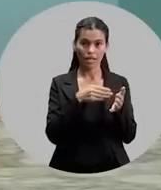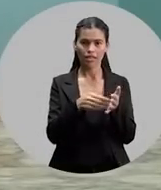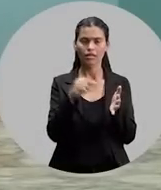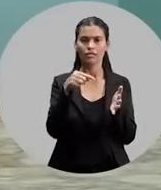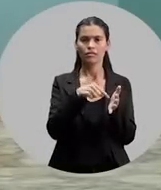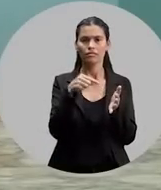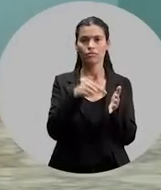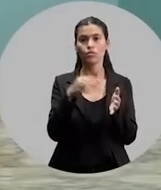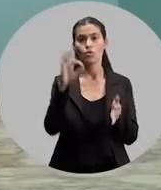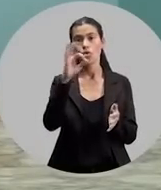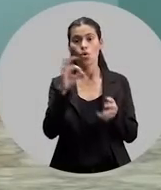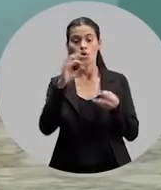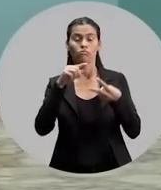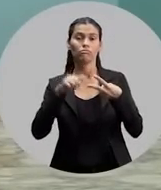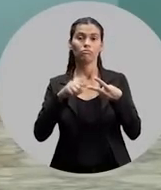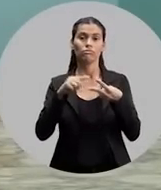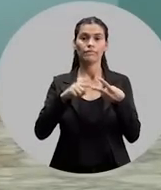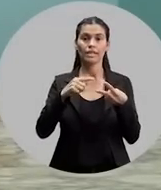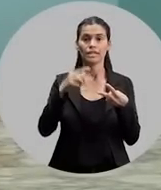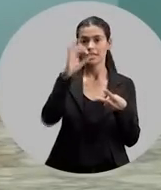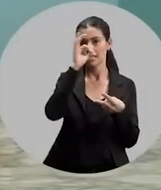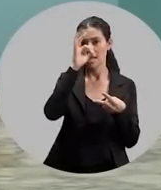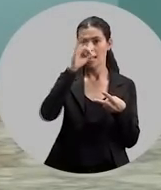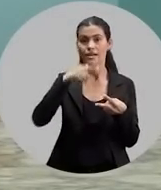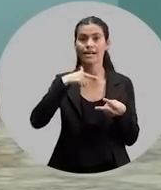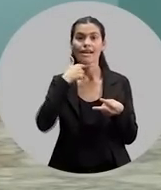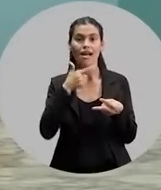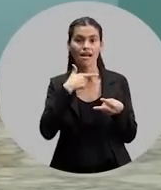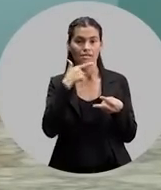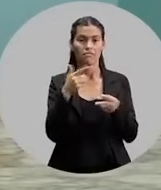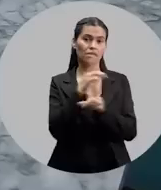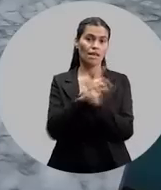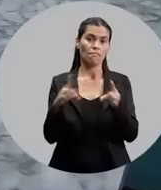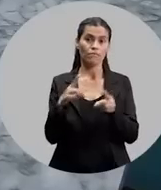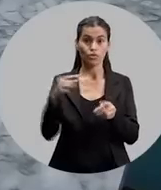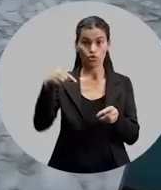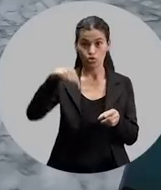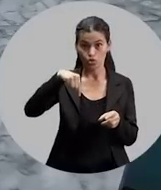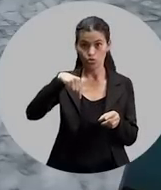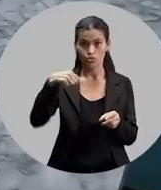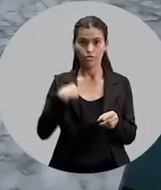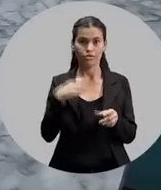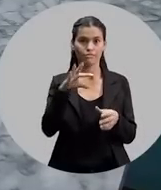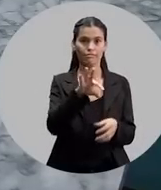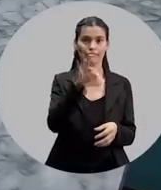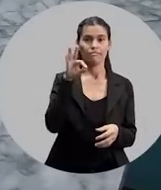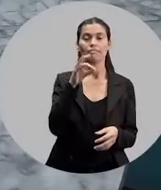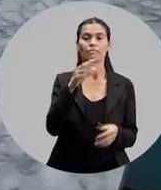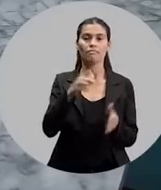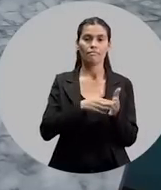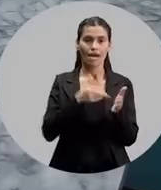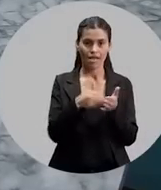Manteca puede ser manteca o grasa de cerdo. En este caso yo voy a trabajar con manteca.